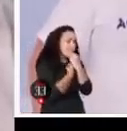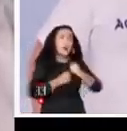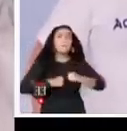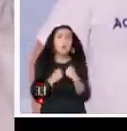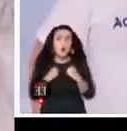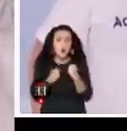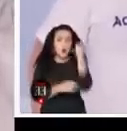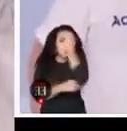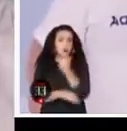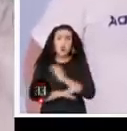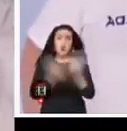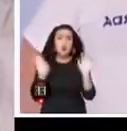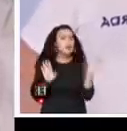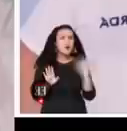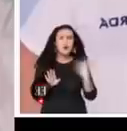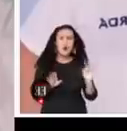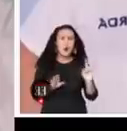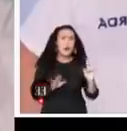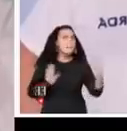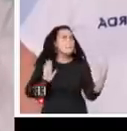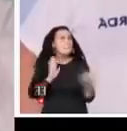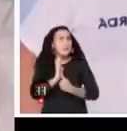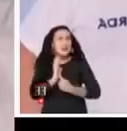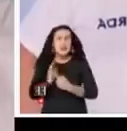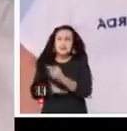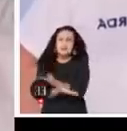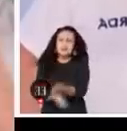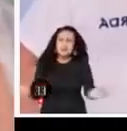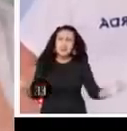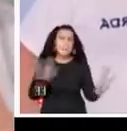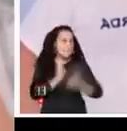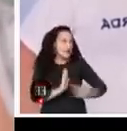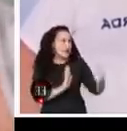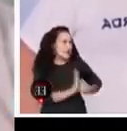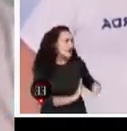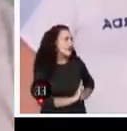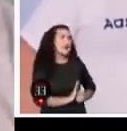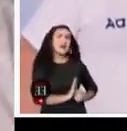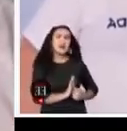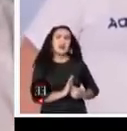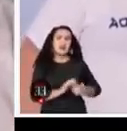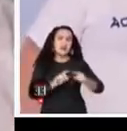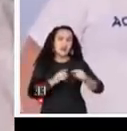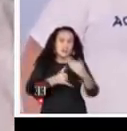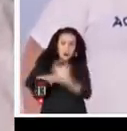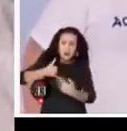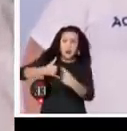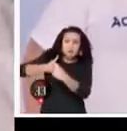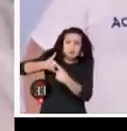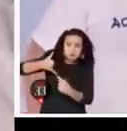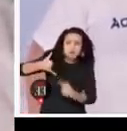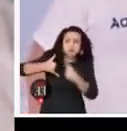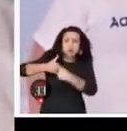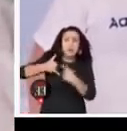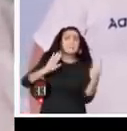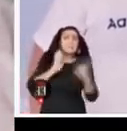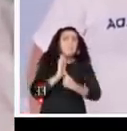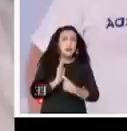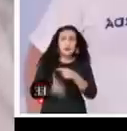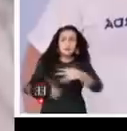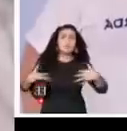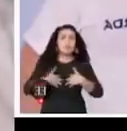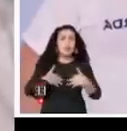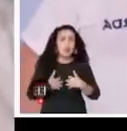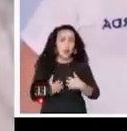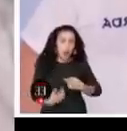es bogotá soacha son miles de víctimas en todas las regiones de nuestro país donde nosotras fuimos